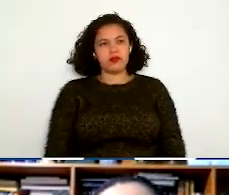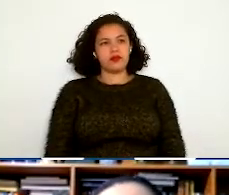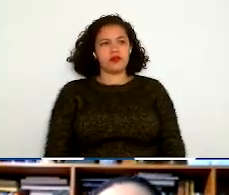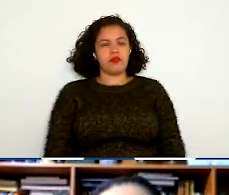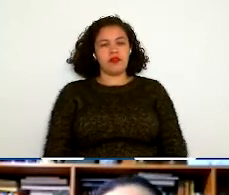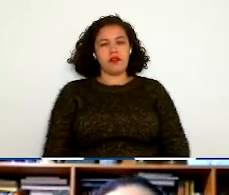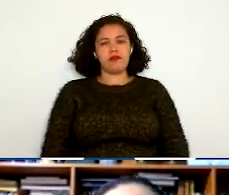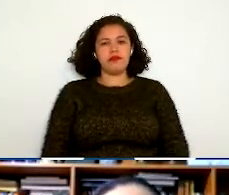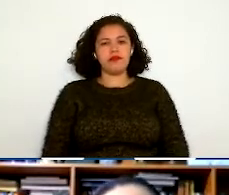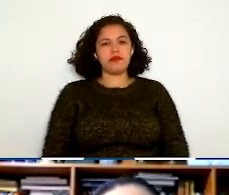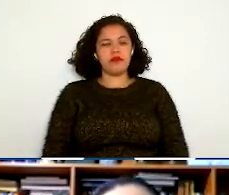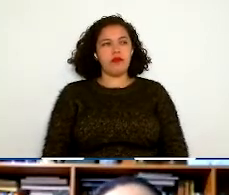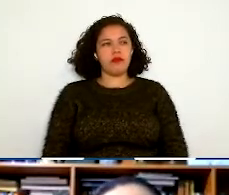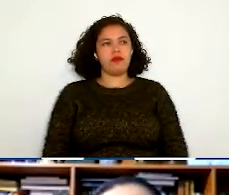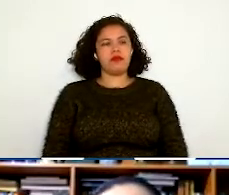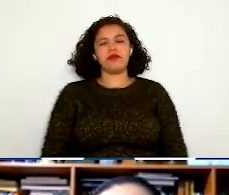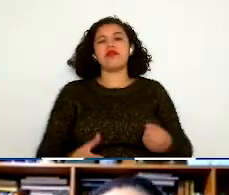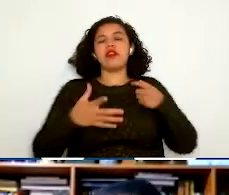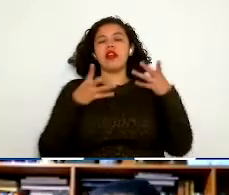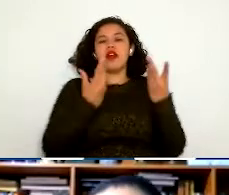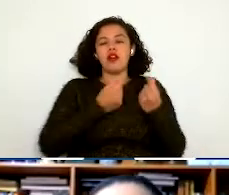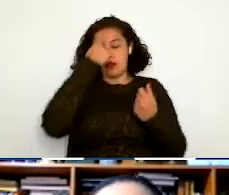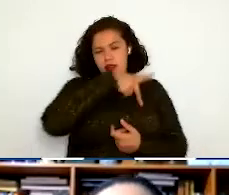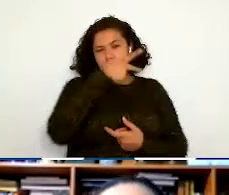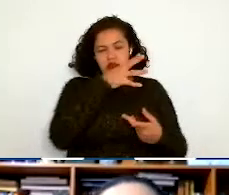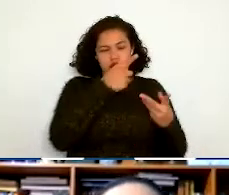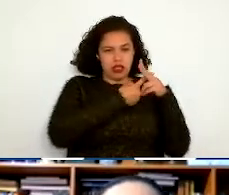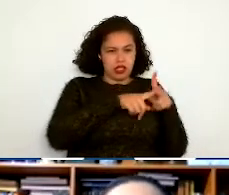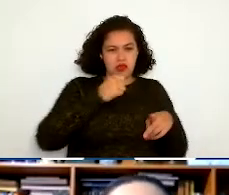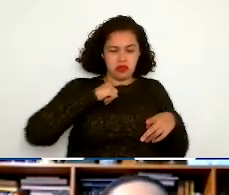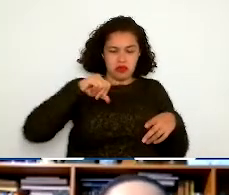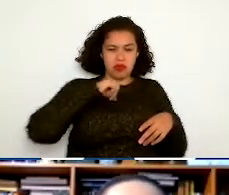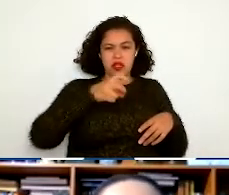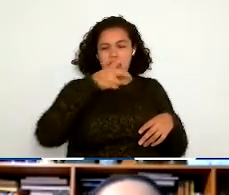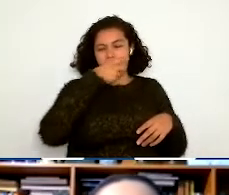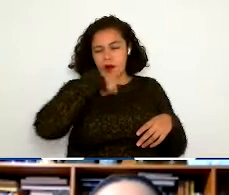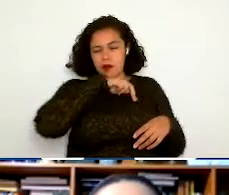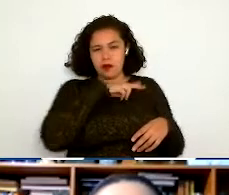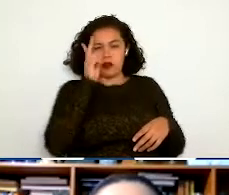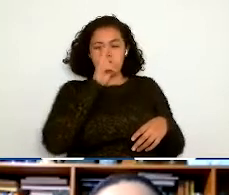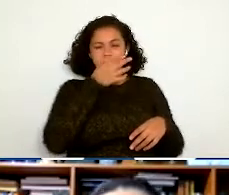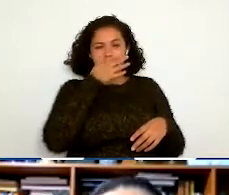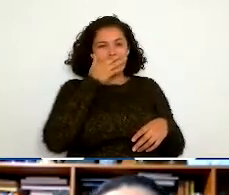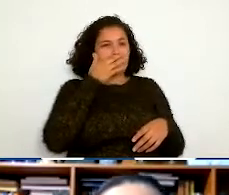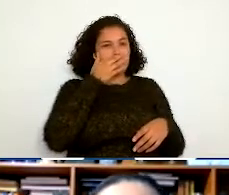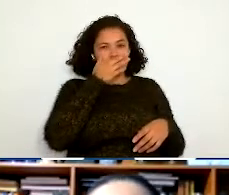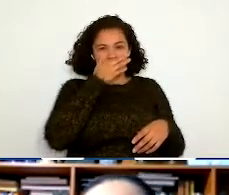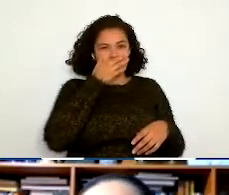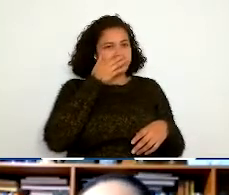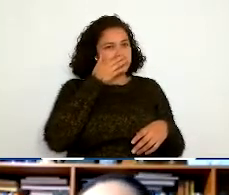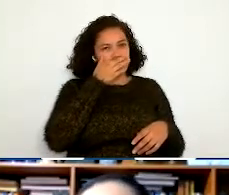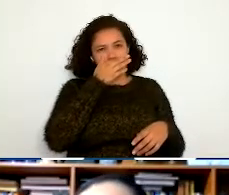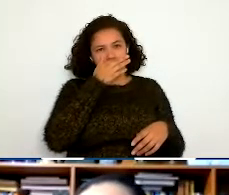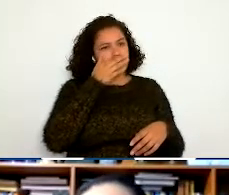que veíamos incluso desde su raíz etimológica, es justo lo que da